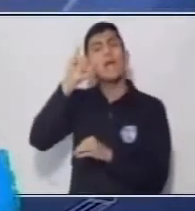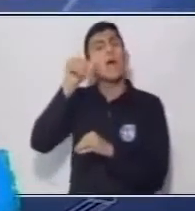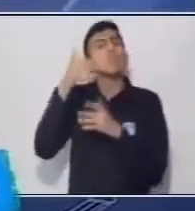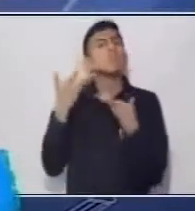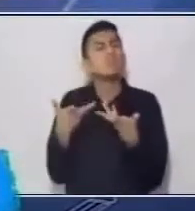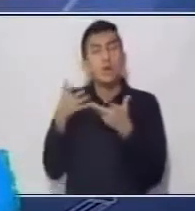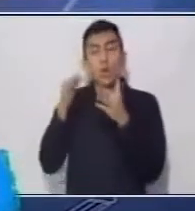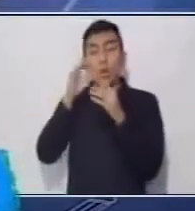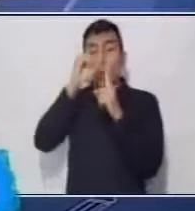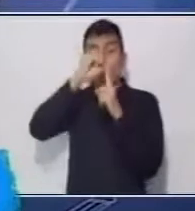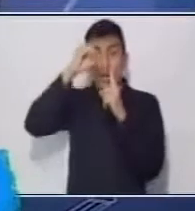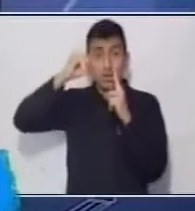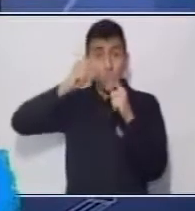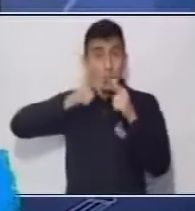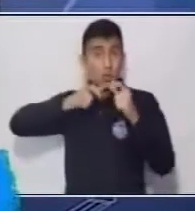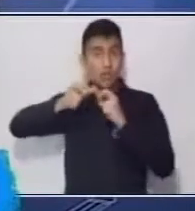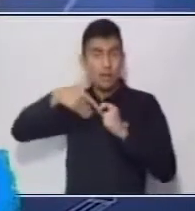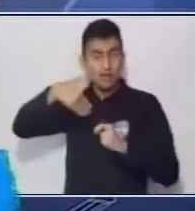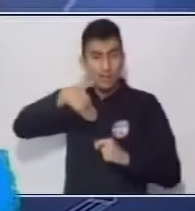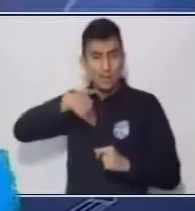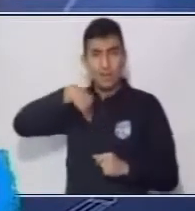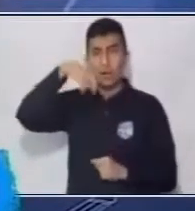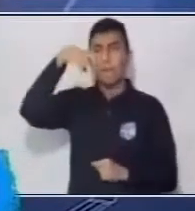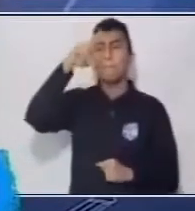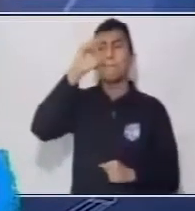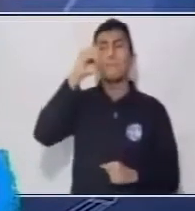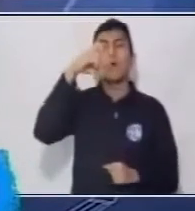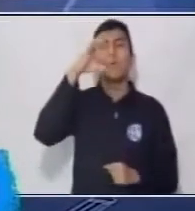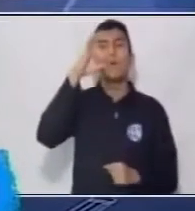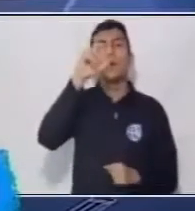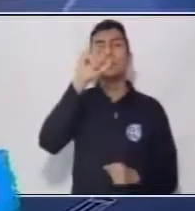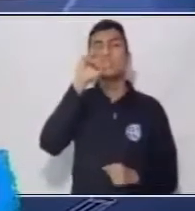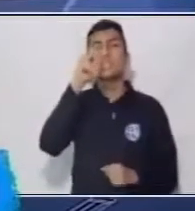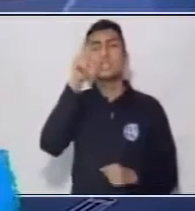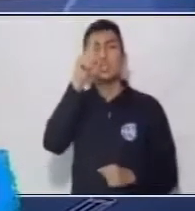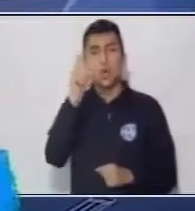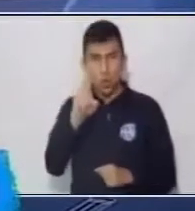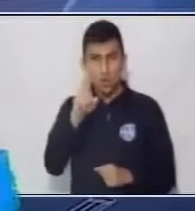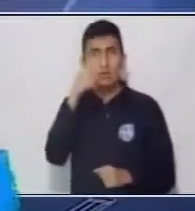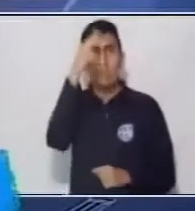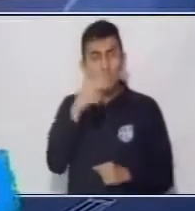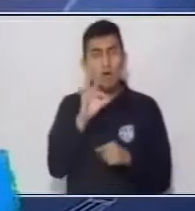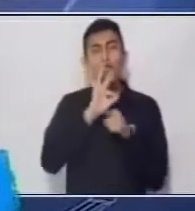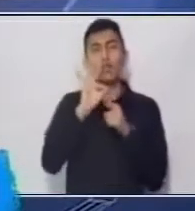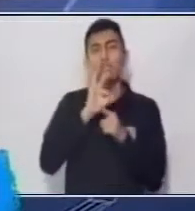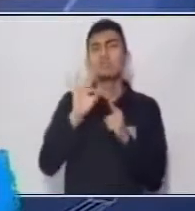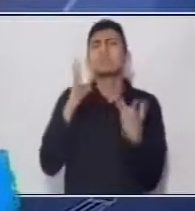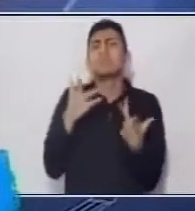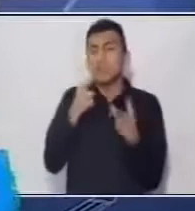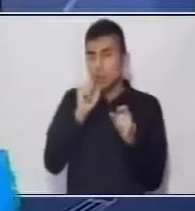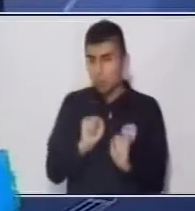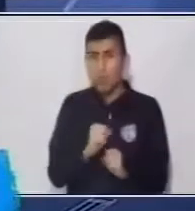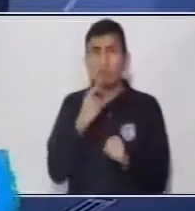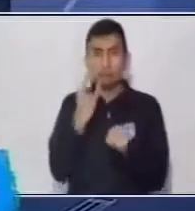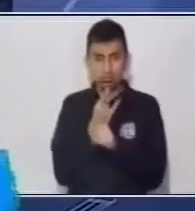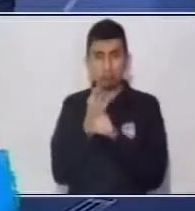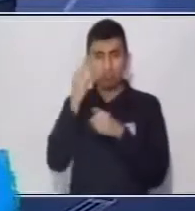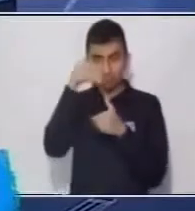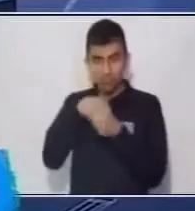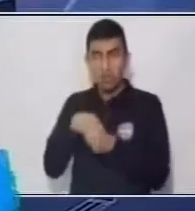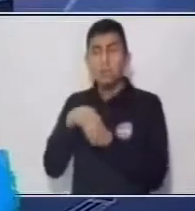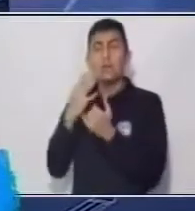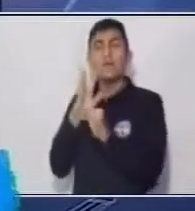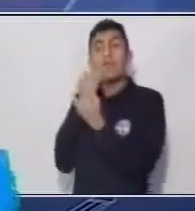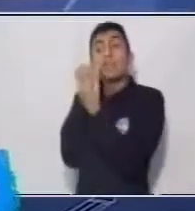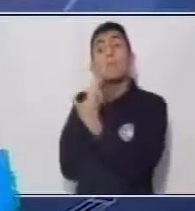están formadas por proposiciones con la misma función y que son sintácticamente